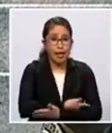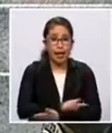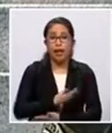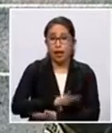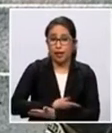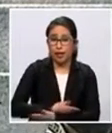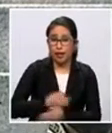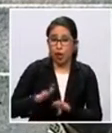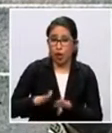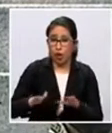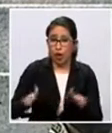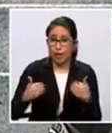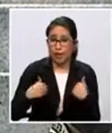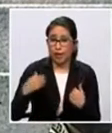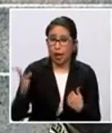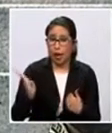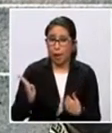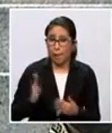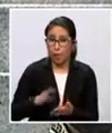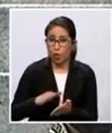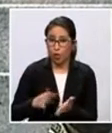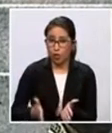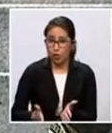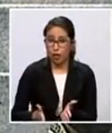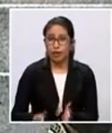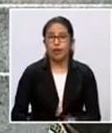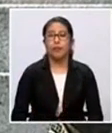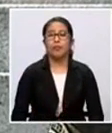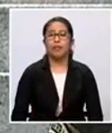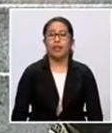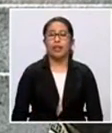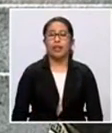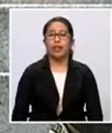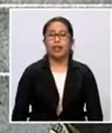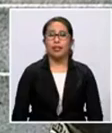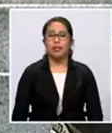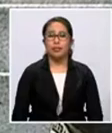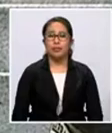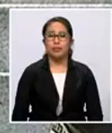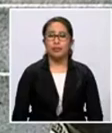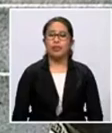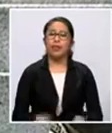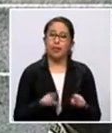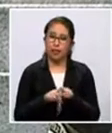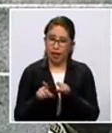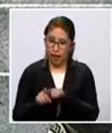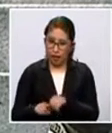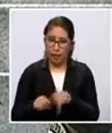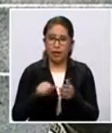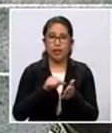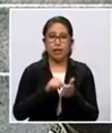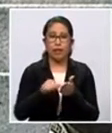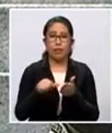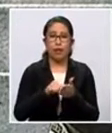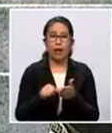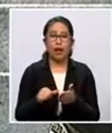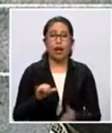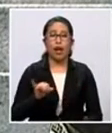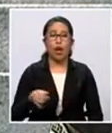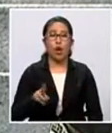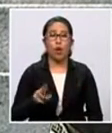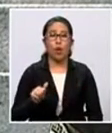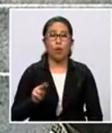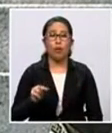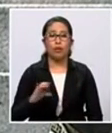lógicamente que no inhabilita, puede cobrar el Juancito Pinto, que seguramente es igual, lo vamos a pagar en noviembre, y de una u